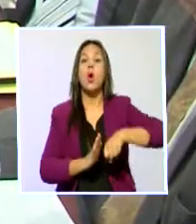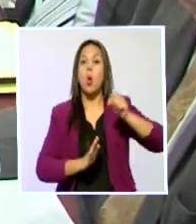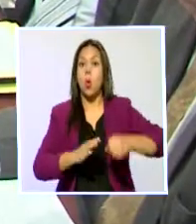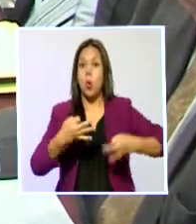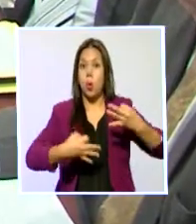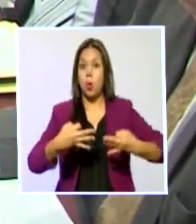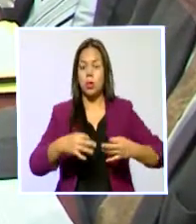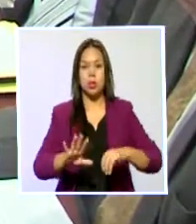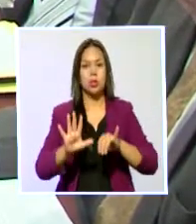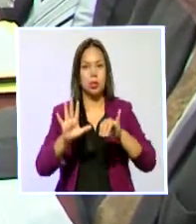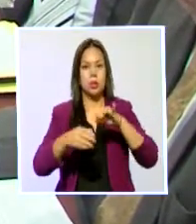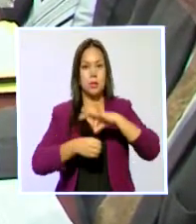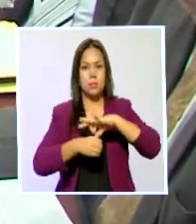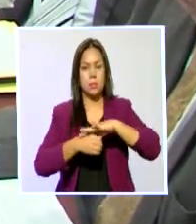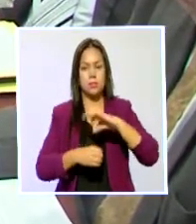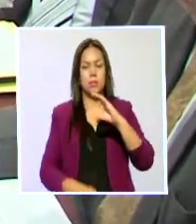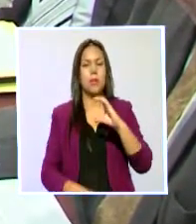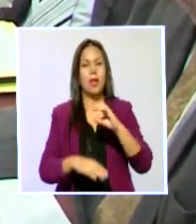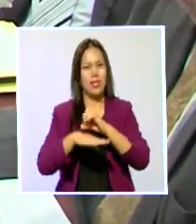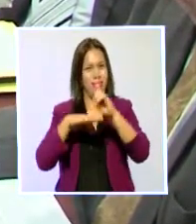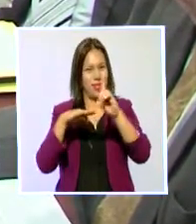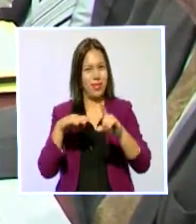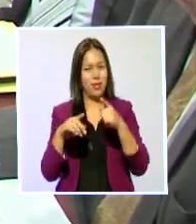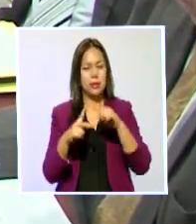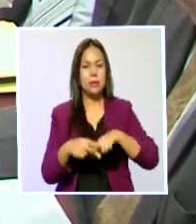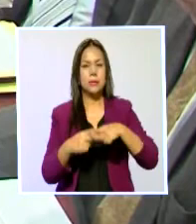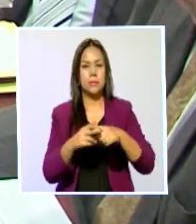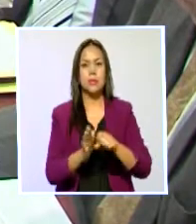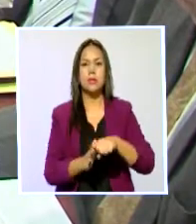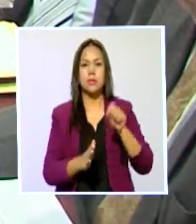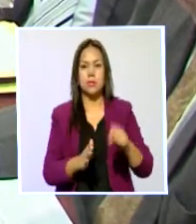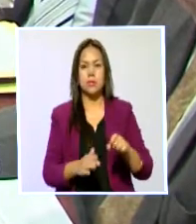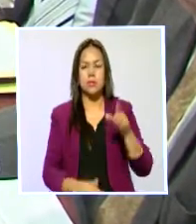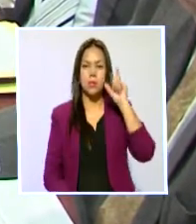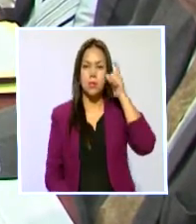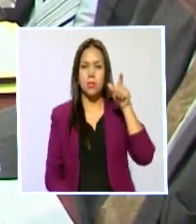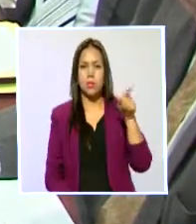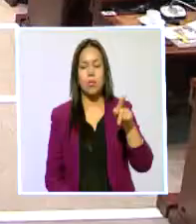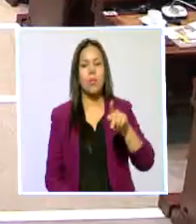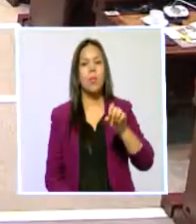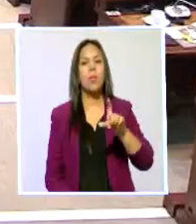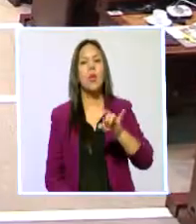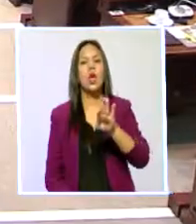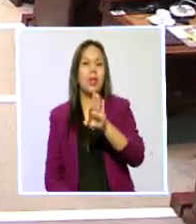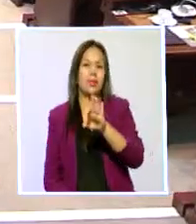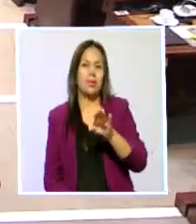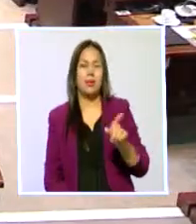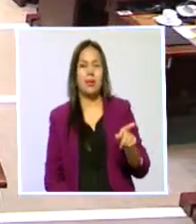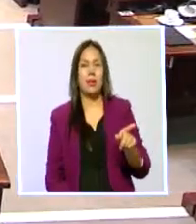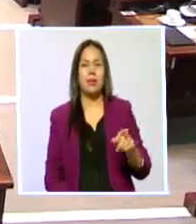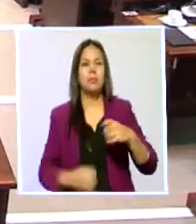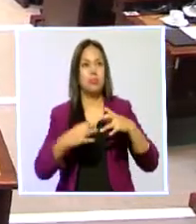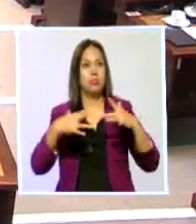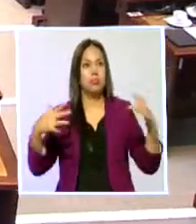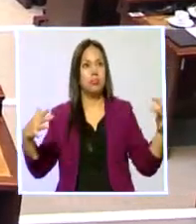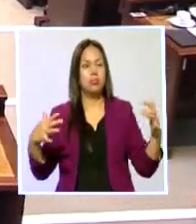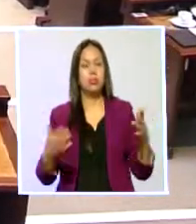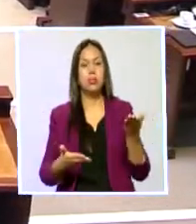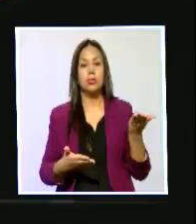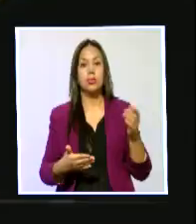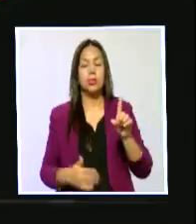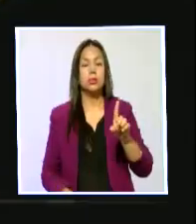Con 6 votos, el CAL calificó el inicio de juicio político en contra del excontralor general del Estado, Carlos Polit. En el Pleno de la Asamblea